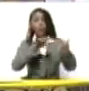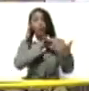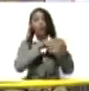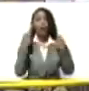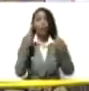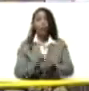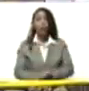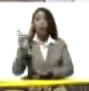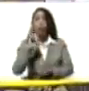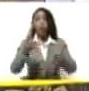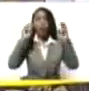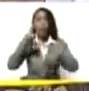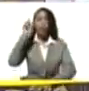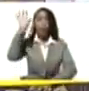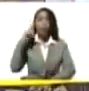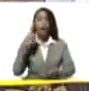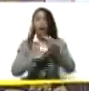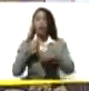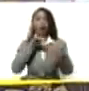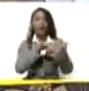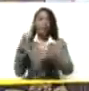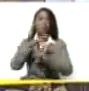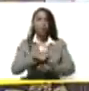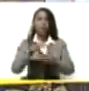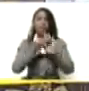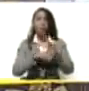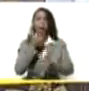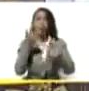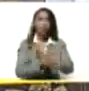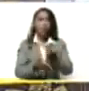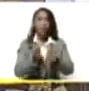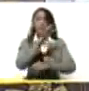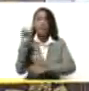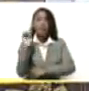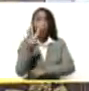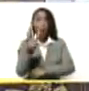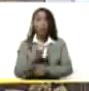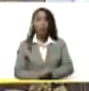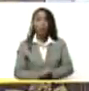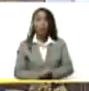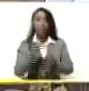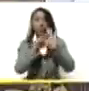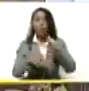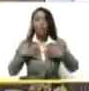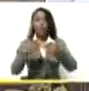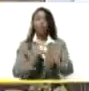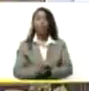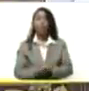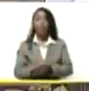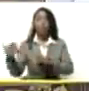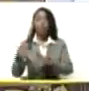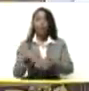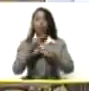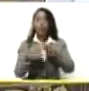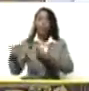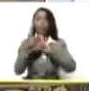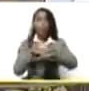ambulatorios en los hospitales en las clínicas están los médicos las médicas las enfermeras los enfermeros